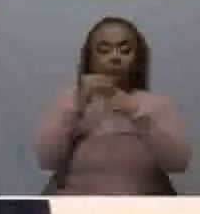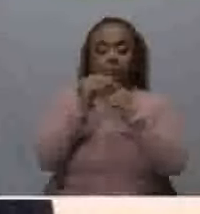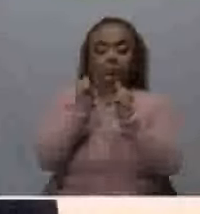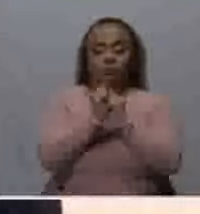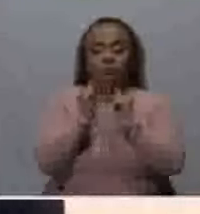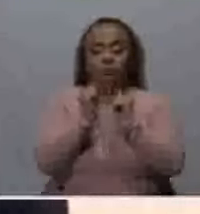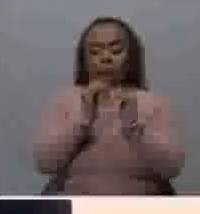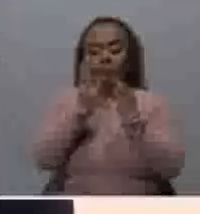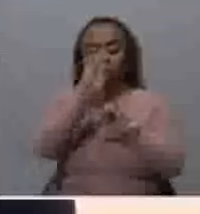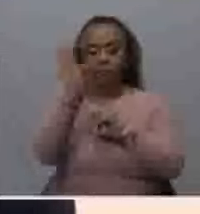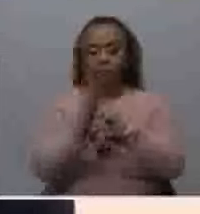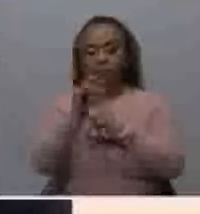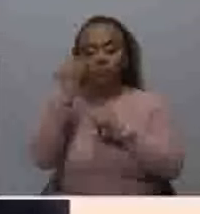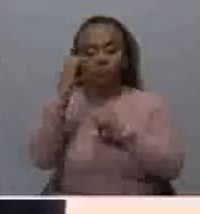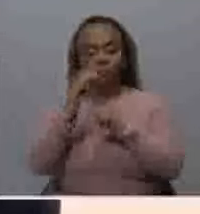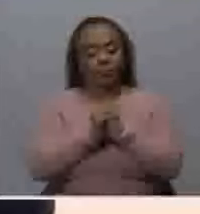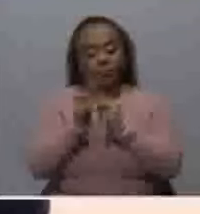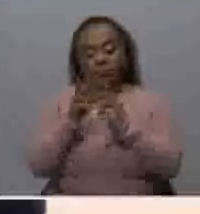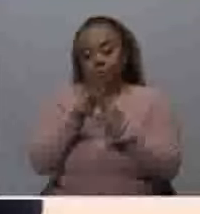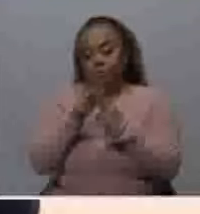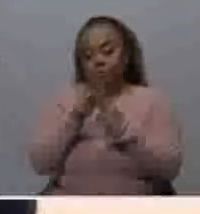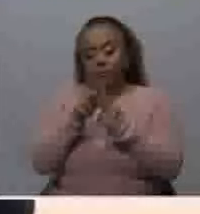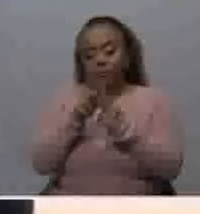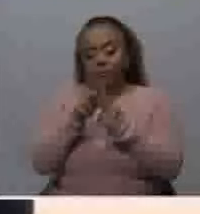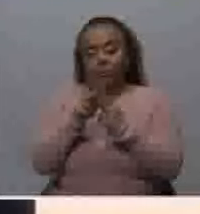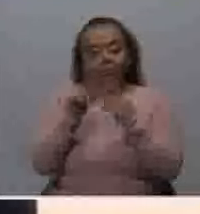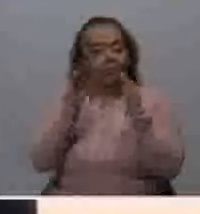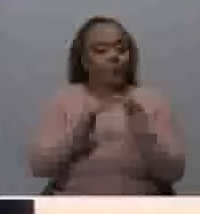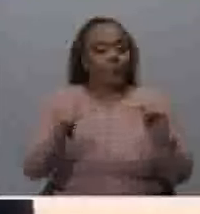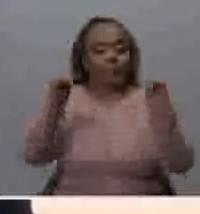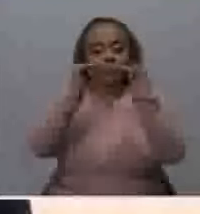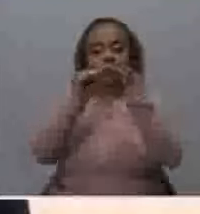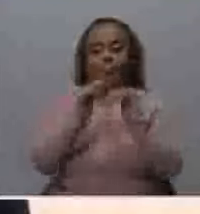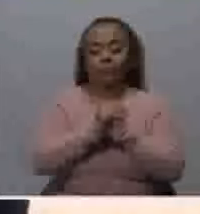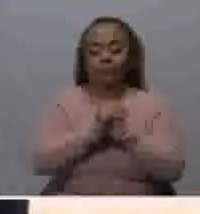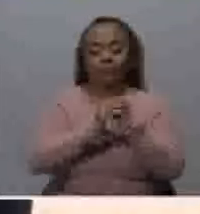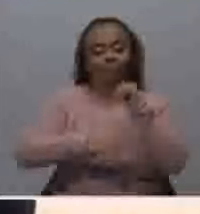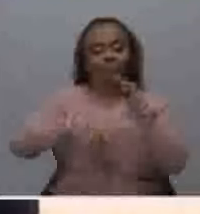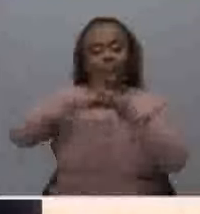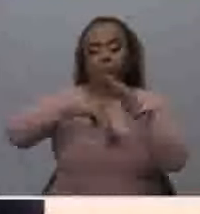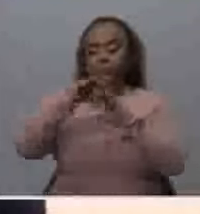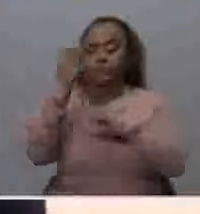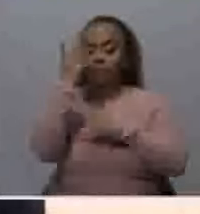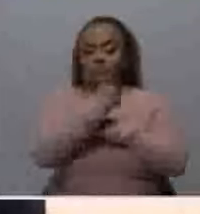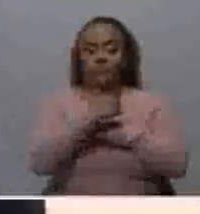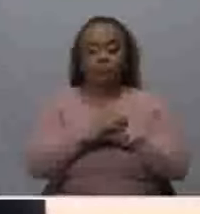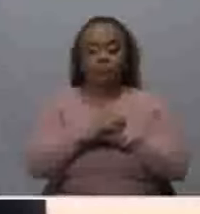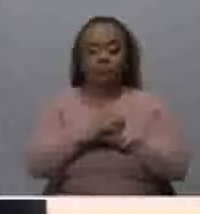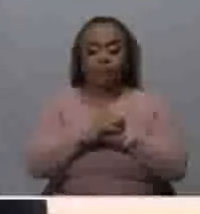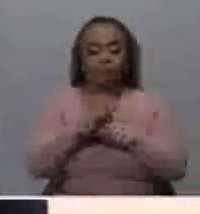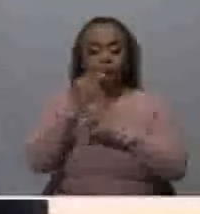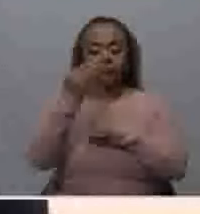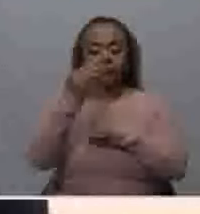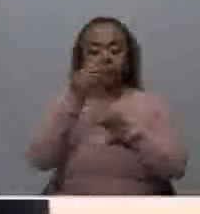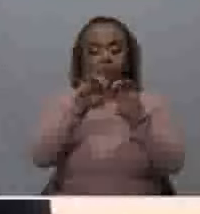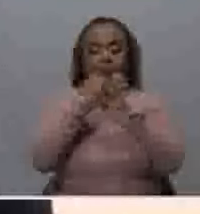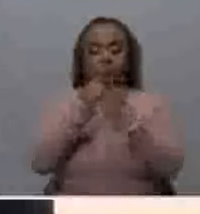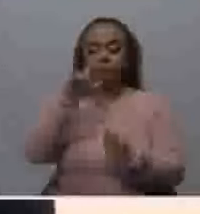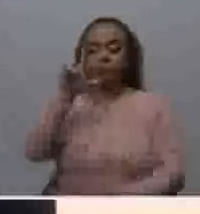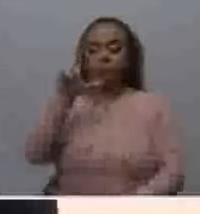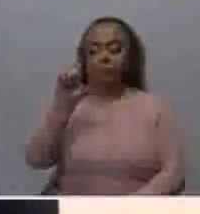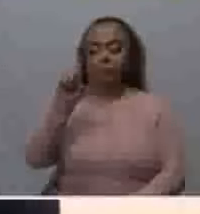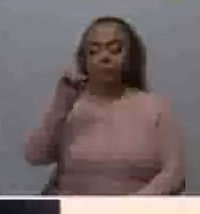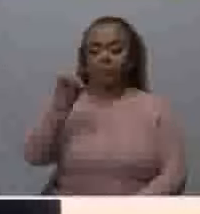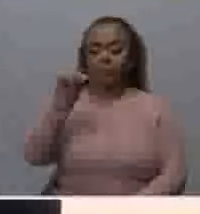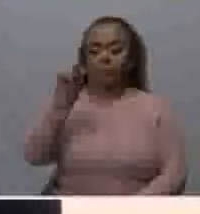respecto a Brasil y Colombia, que Colombia está en un nivel top, espectacular, el equipo de Néstor Lorenzo. Pero por lo